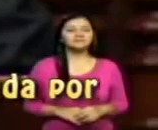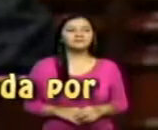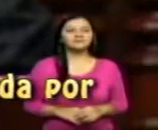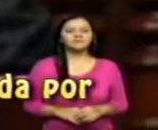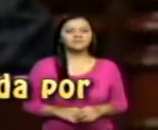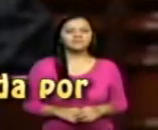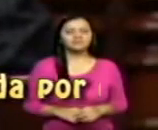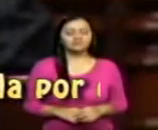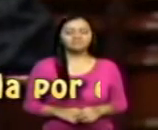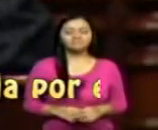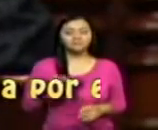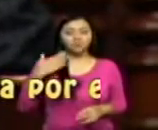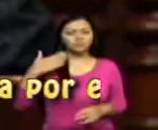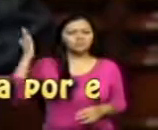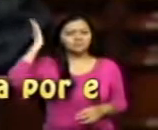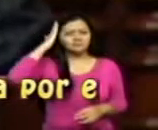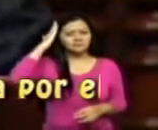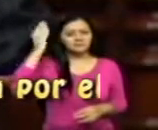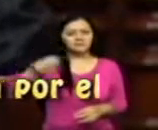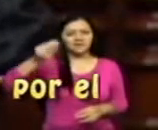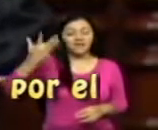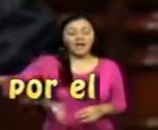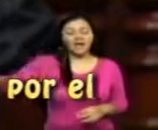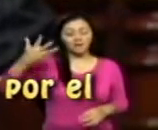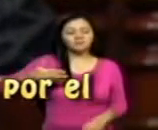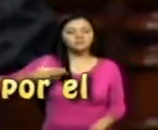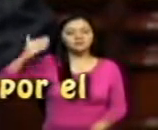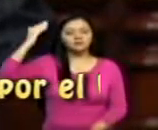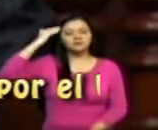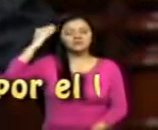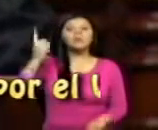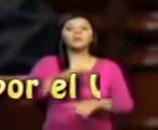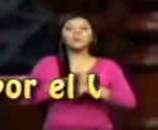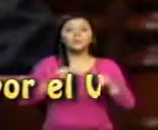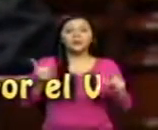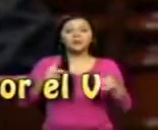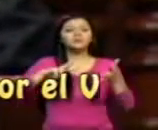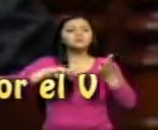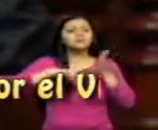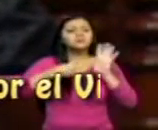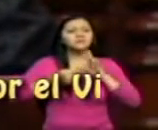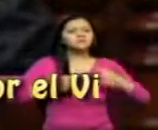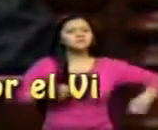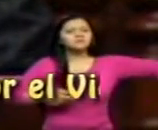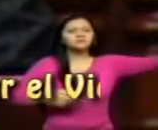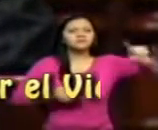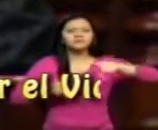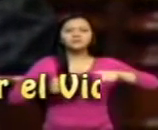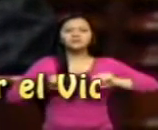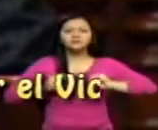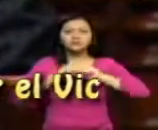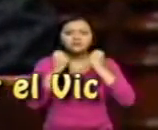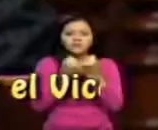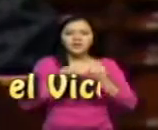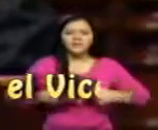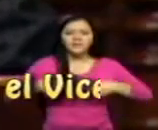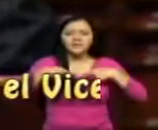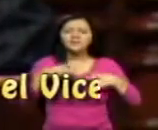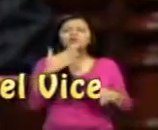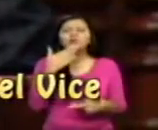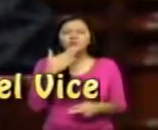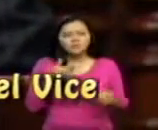Sé lo que significa el costo, pero también sé lo que significa en bienestar, calidad de